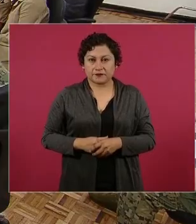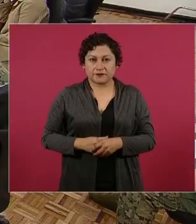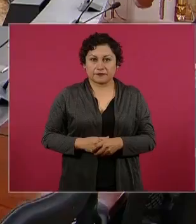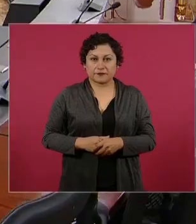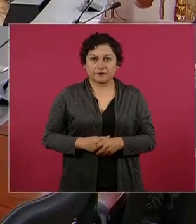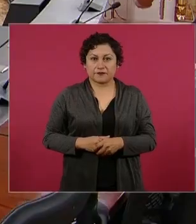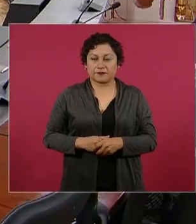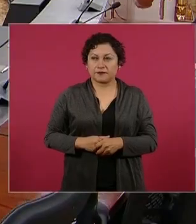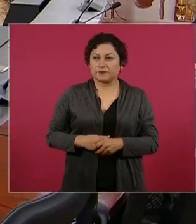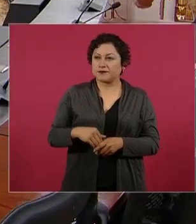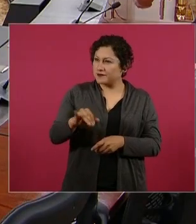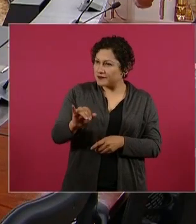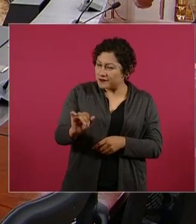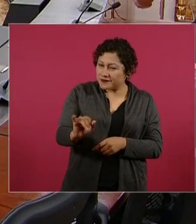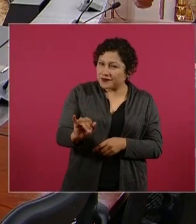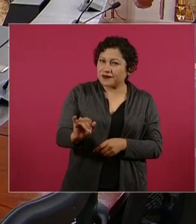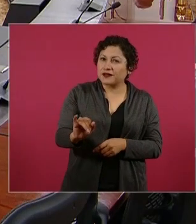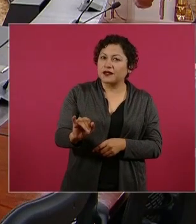policía. Sí, no, pero tienen…